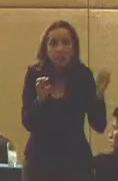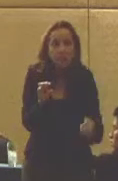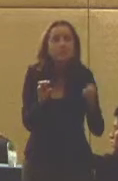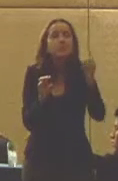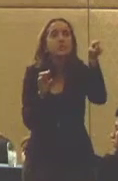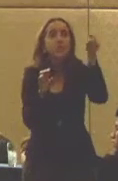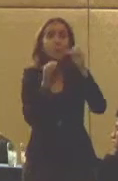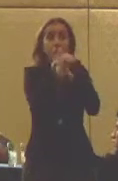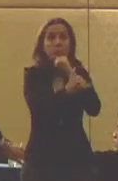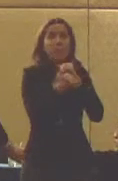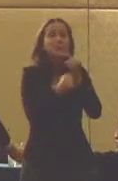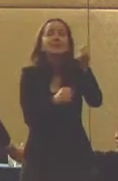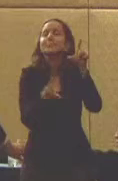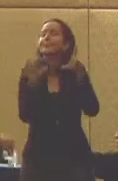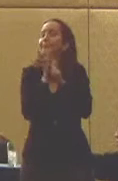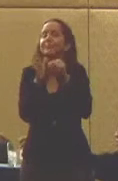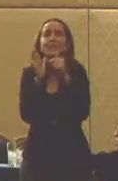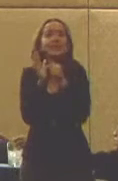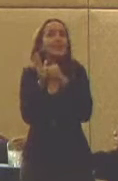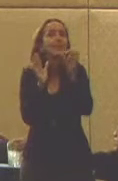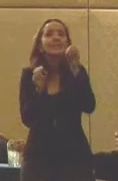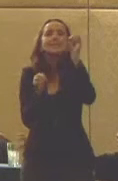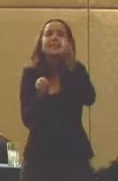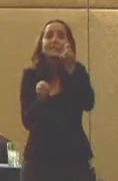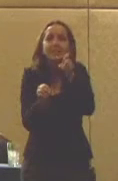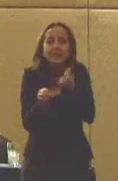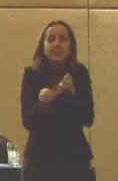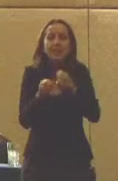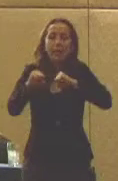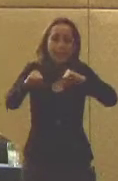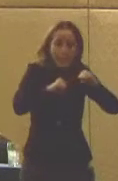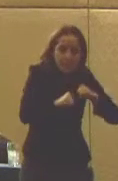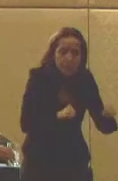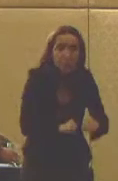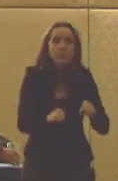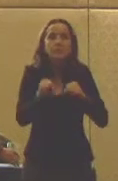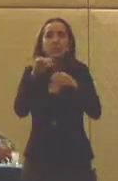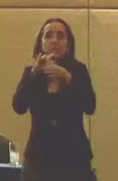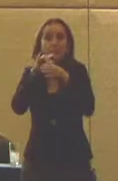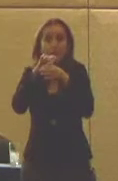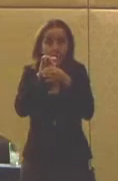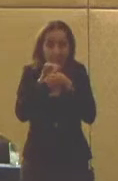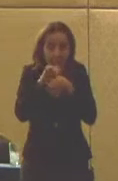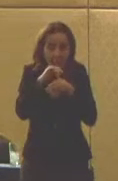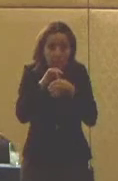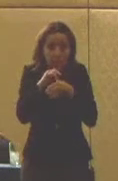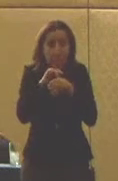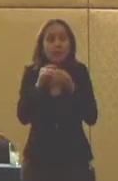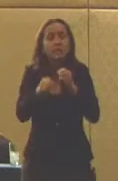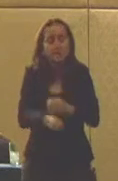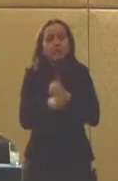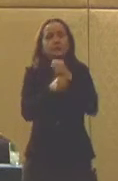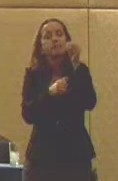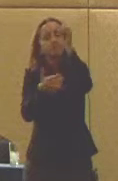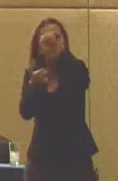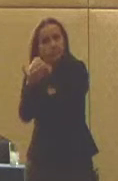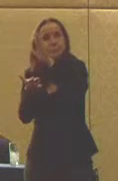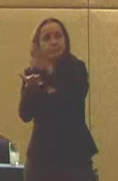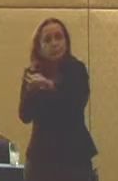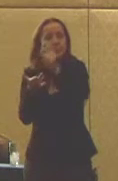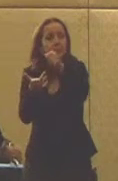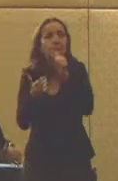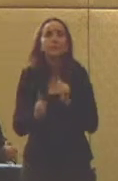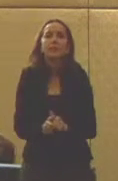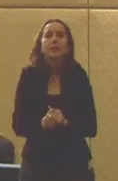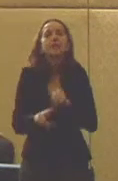como mandatorio que tienes que incorporar la gestión de riesgo en los planes de ordenamiento. O sea, si cumplimos con esa parte de la legislación, también estamos incorporando la gestión